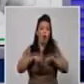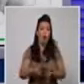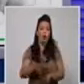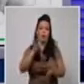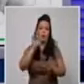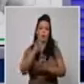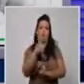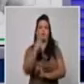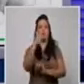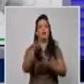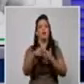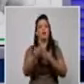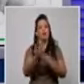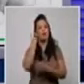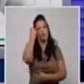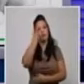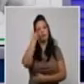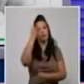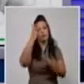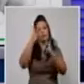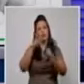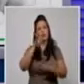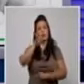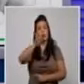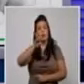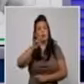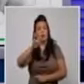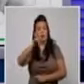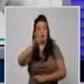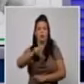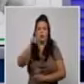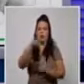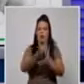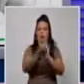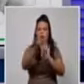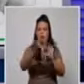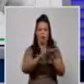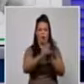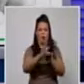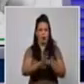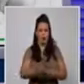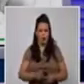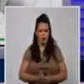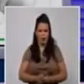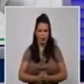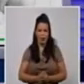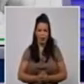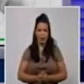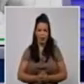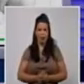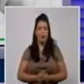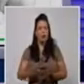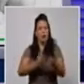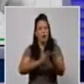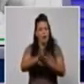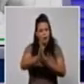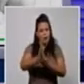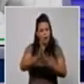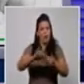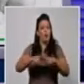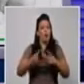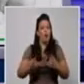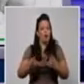cifra, 906 confirmados en la nación al cierre del día de ayer. Usted acompáñenos porque aún tenemos muchas